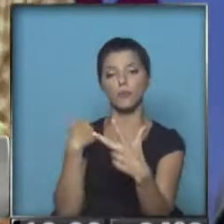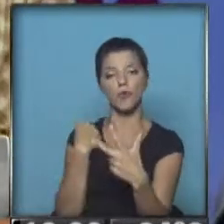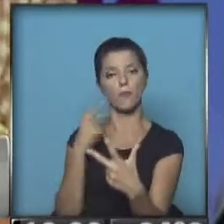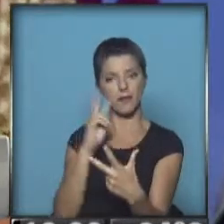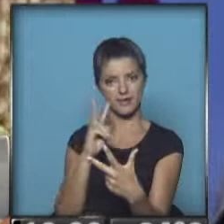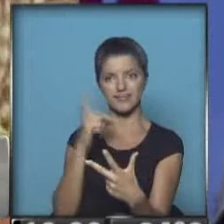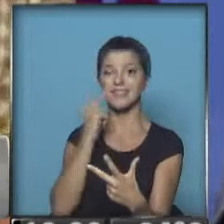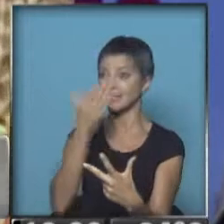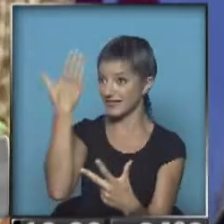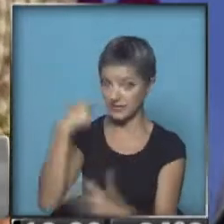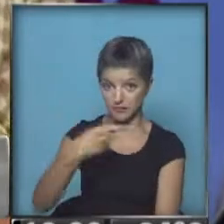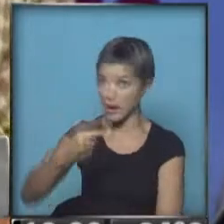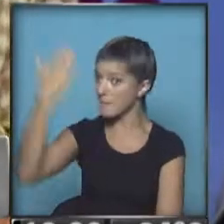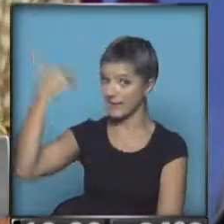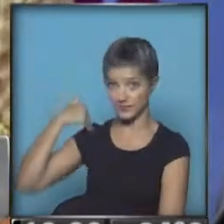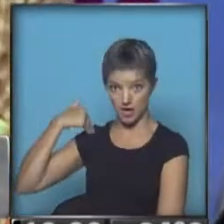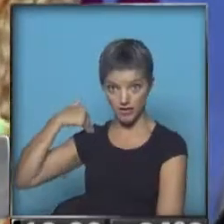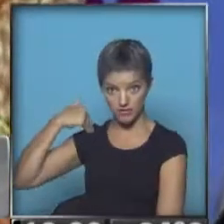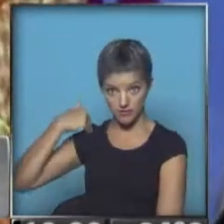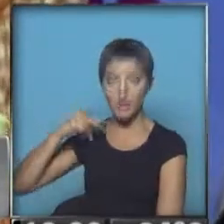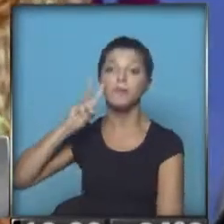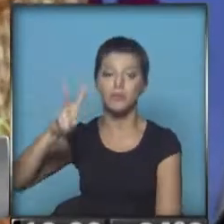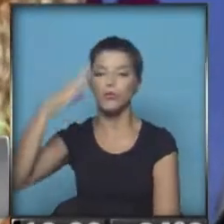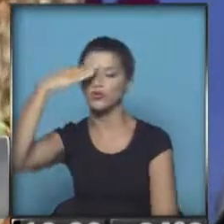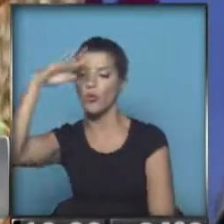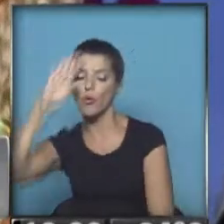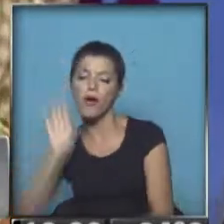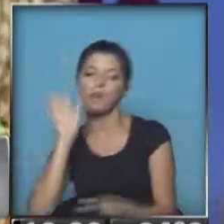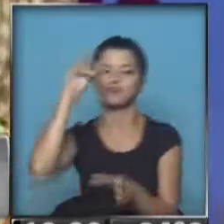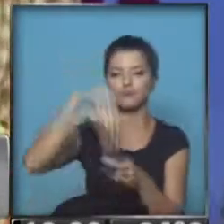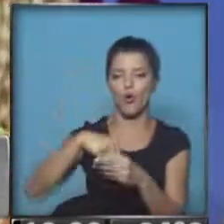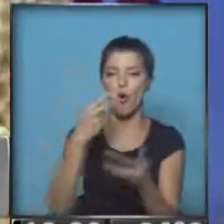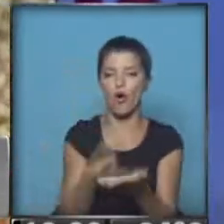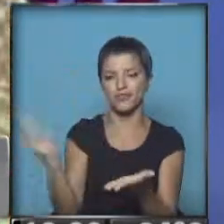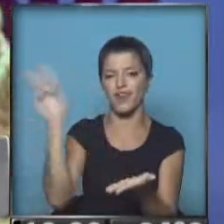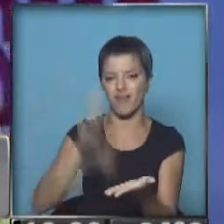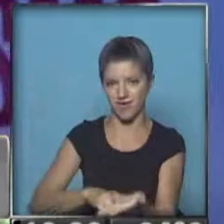hace pocos días, la semana pasada, a Cuba de vuelta sentada